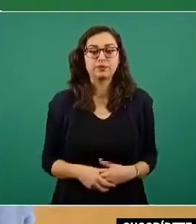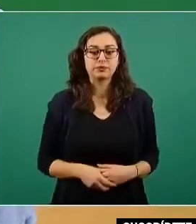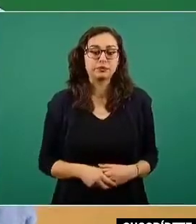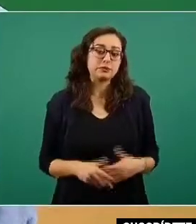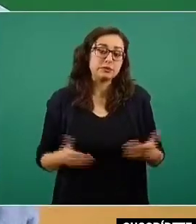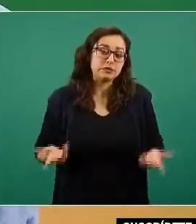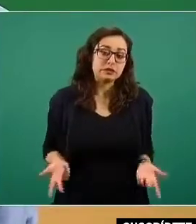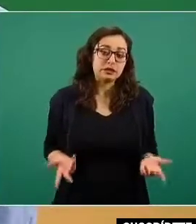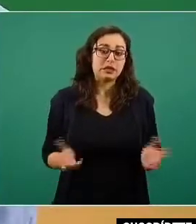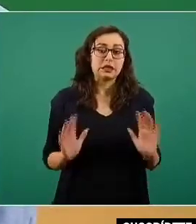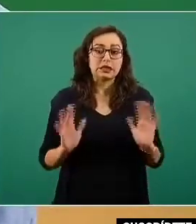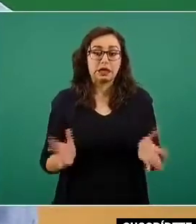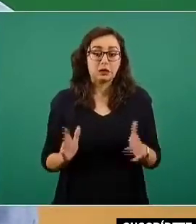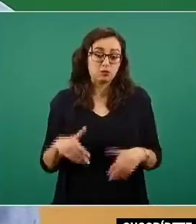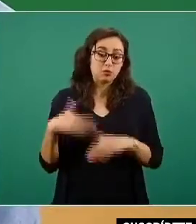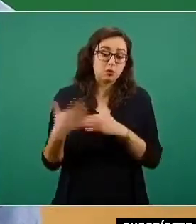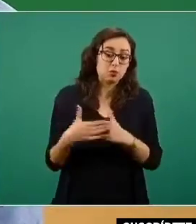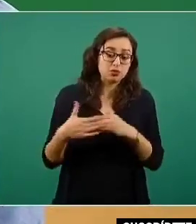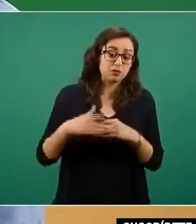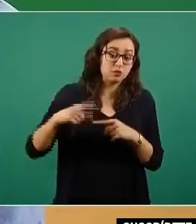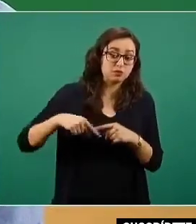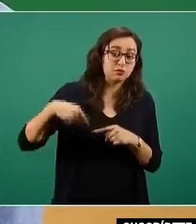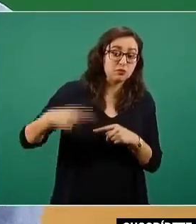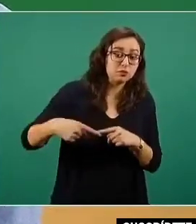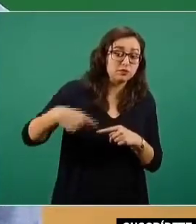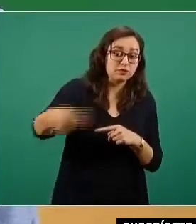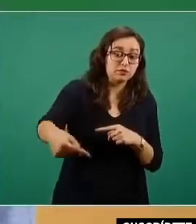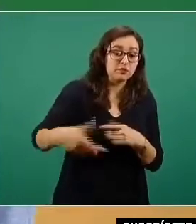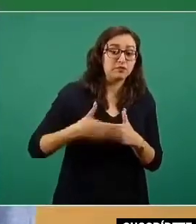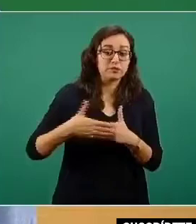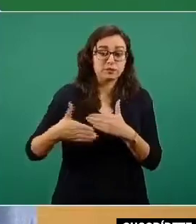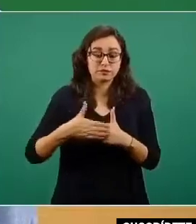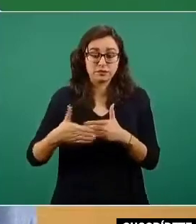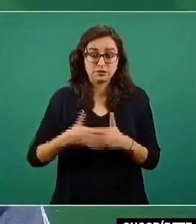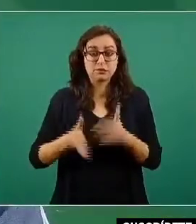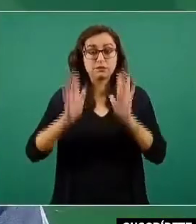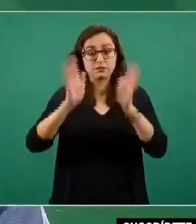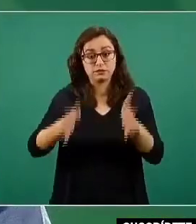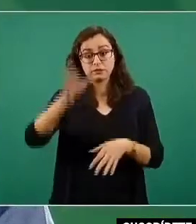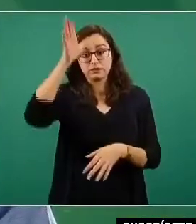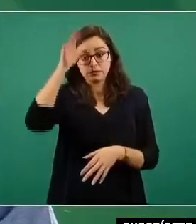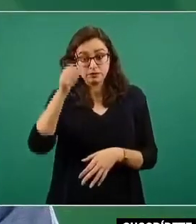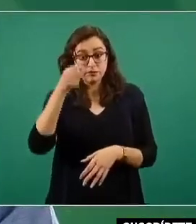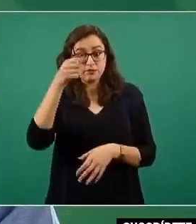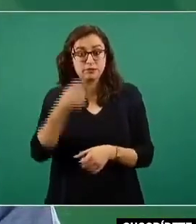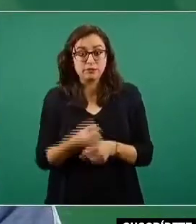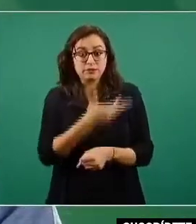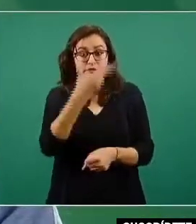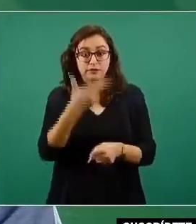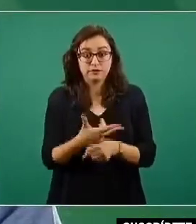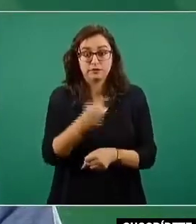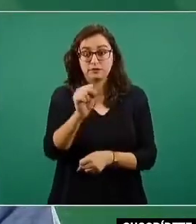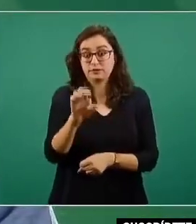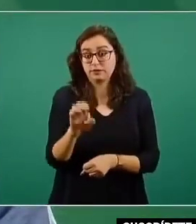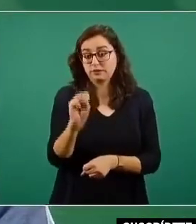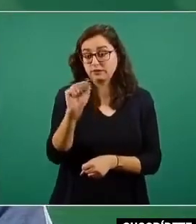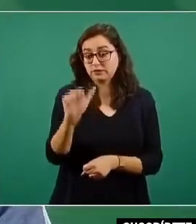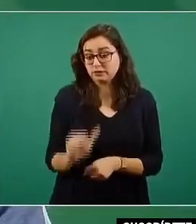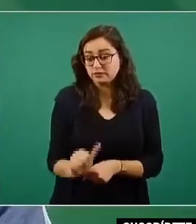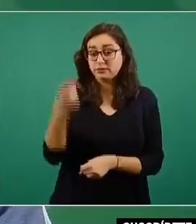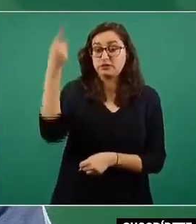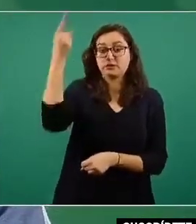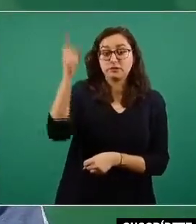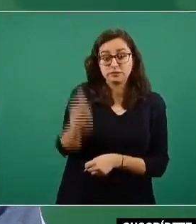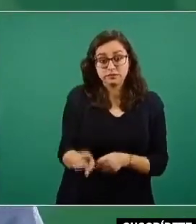próximas horas o días, un par de días, cuando mucho, un acuerdo del secretario de Salud, que es una acción extraordinaria en materia de